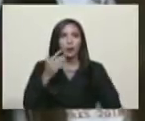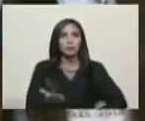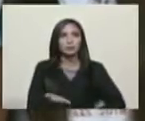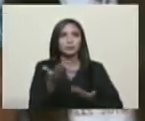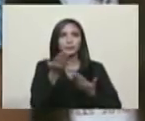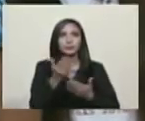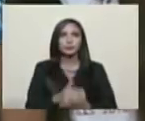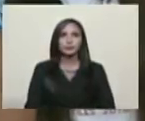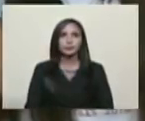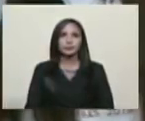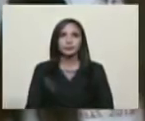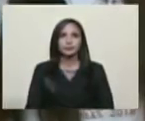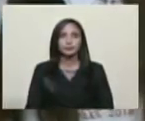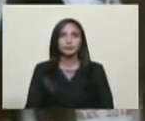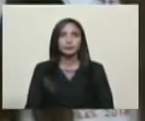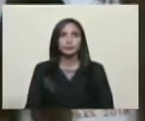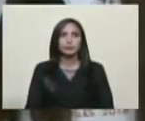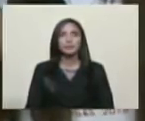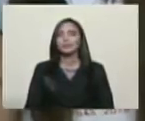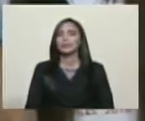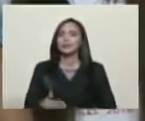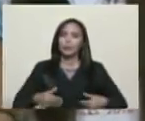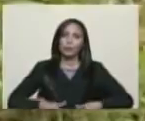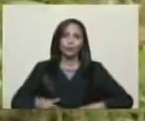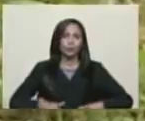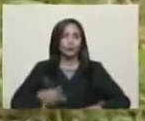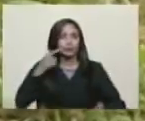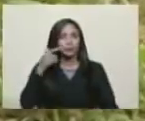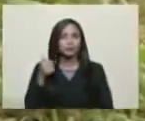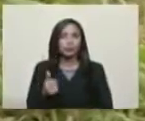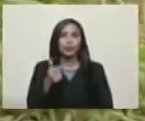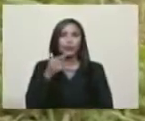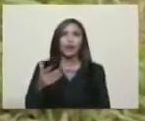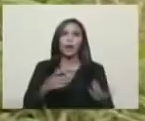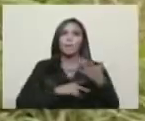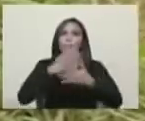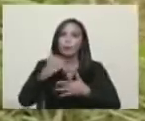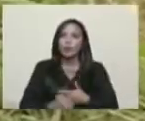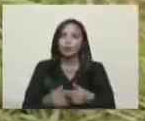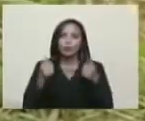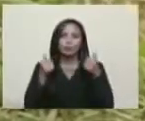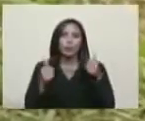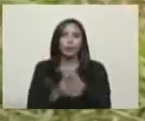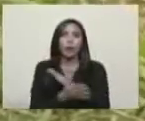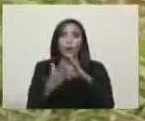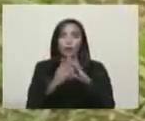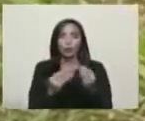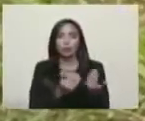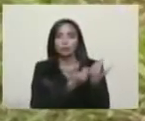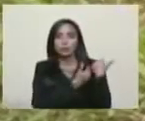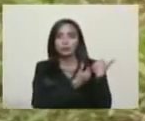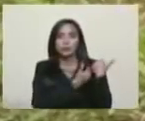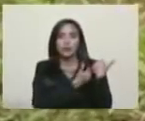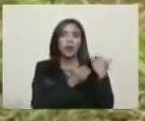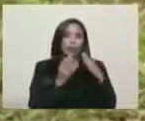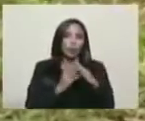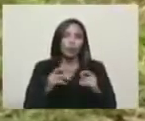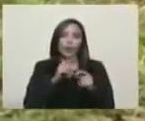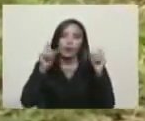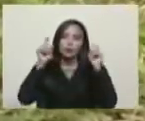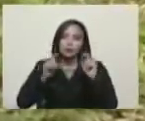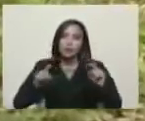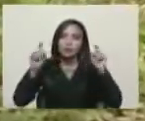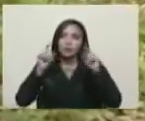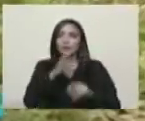general Marcos Torres. Ha sido un esfuerzo importante, un proyecto que lleva consigo una casa para la formación de